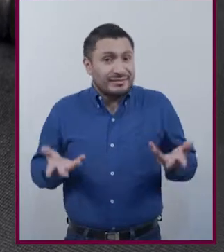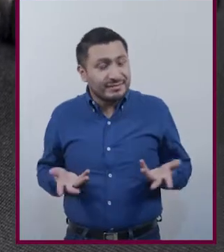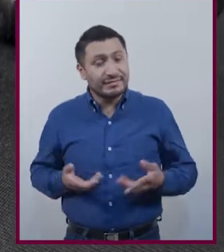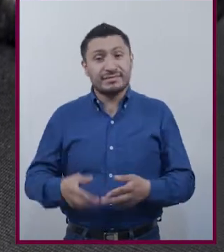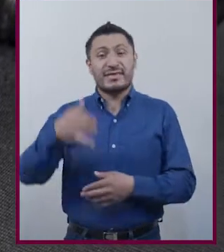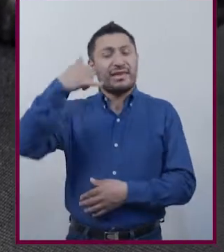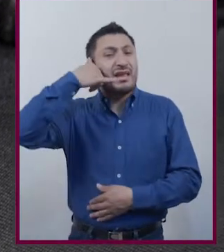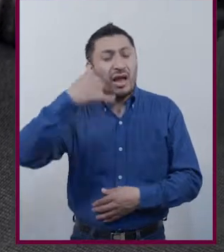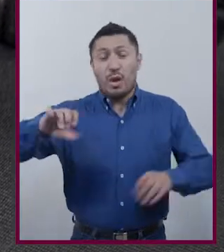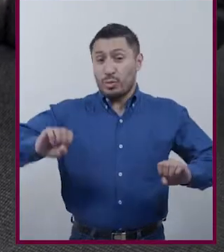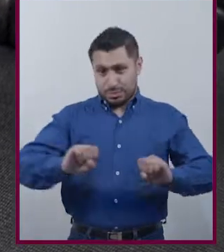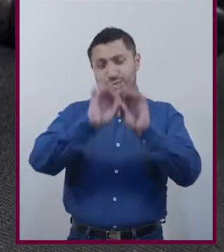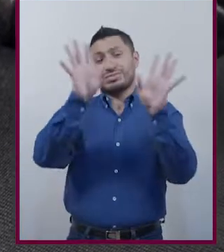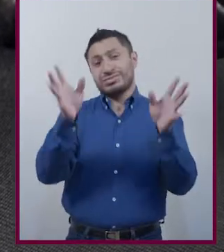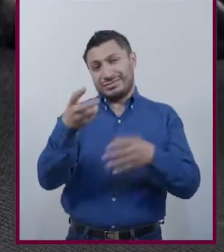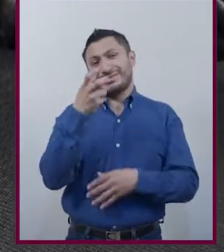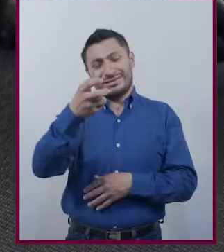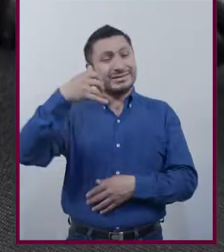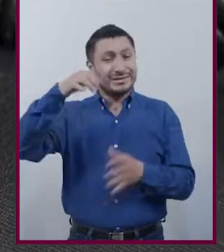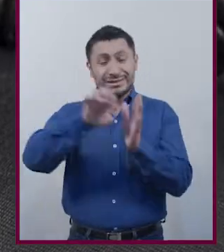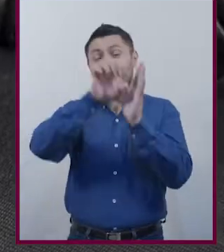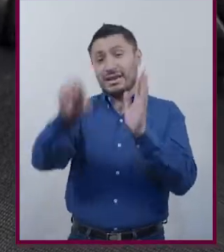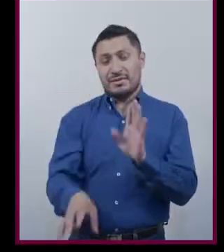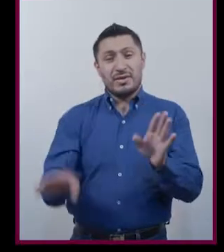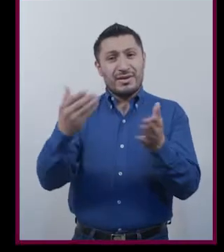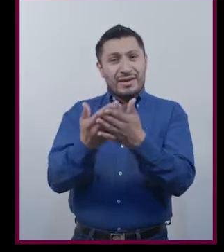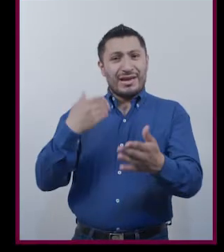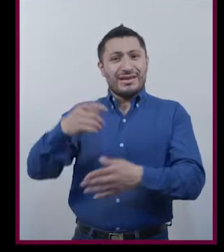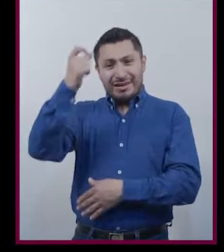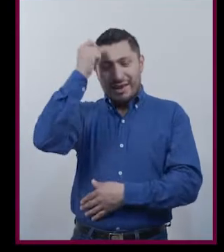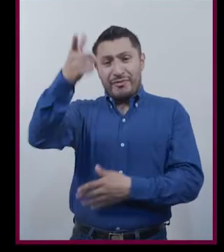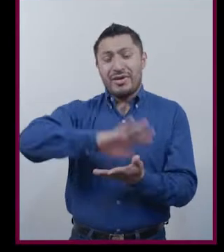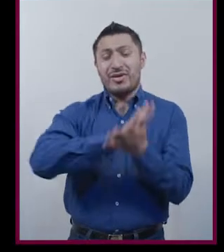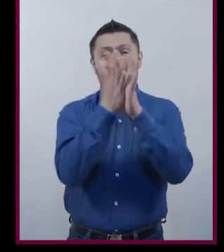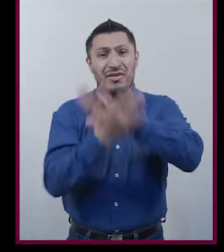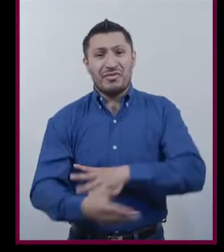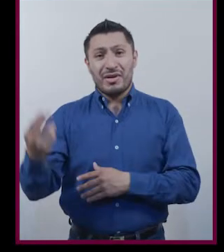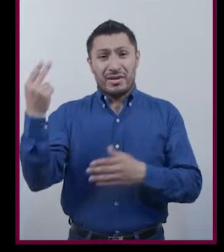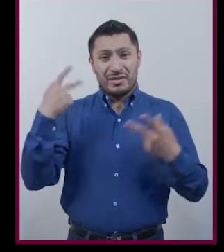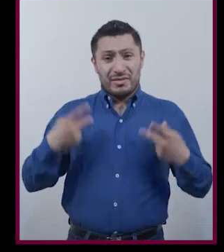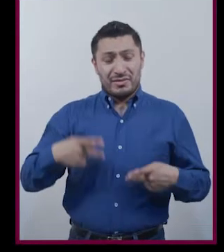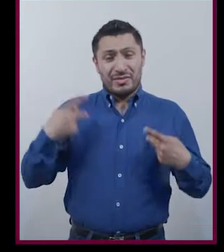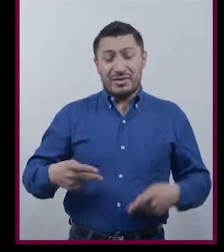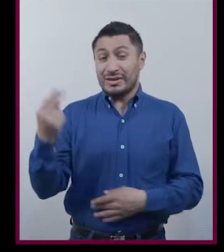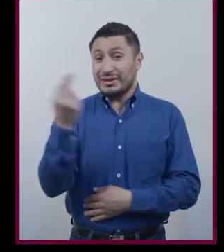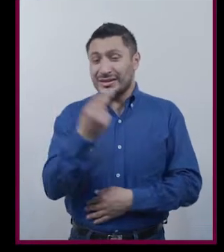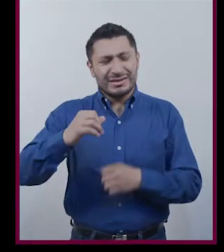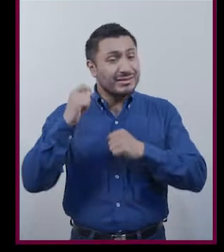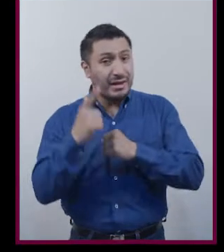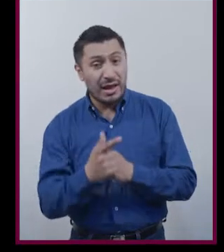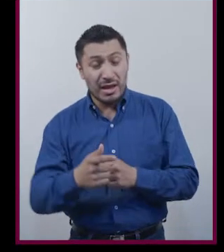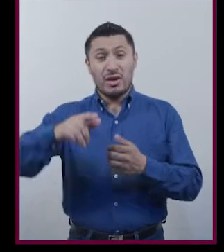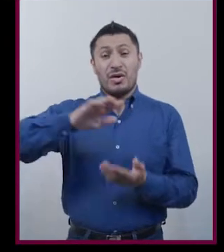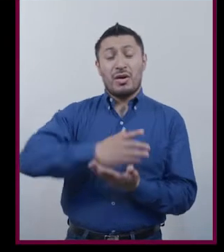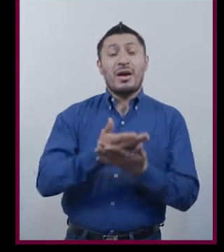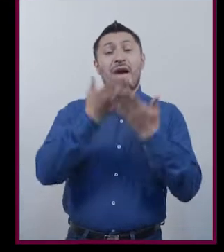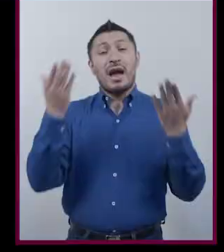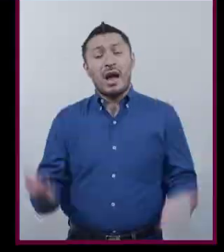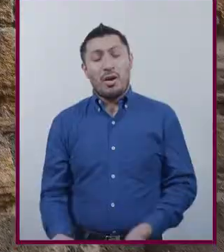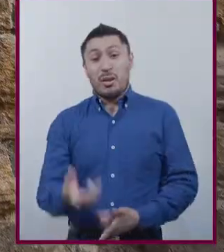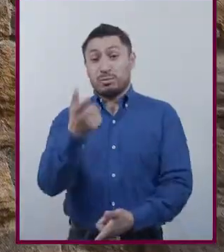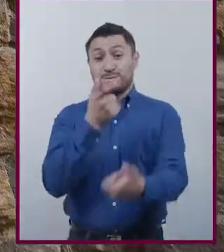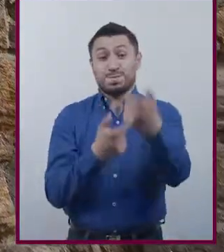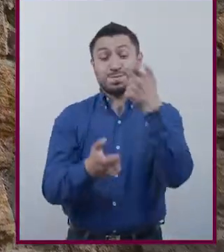teléfono es un claro ejemplo de cómo un invento transformó las necesidades de las personas, convirtiéndose en un muy lucrativo